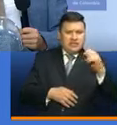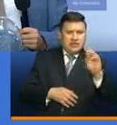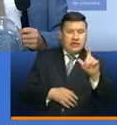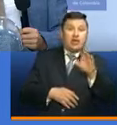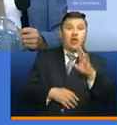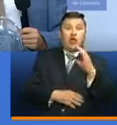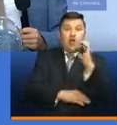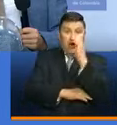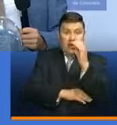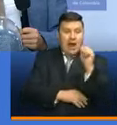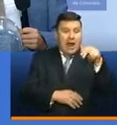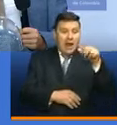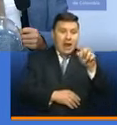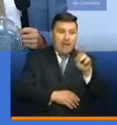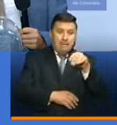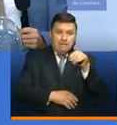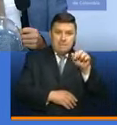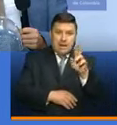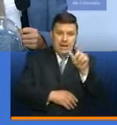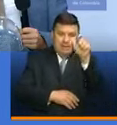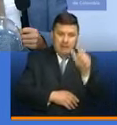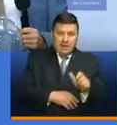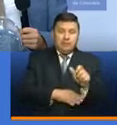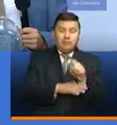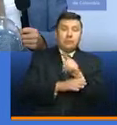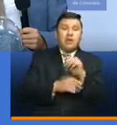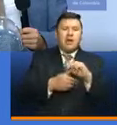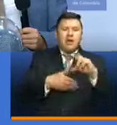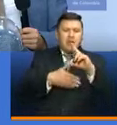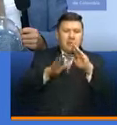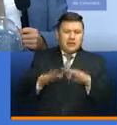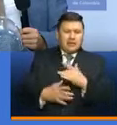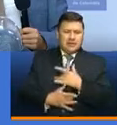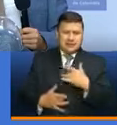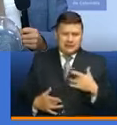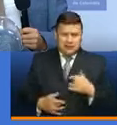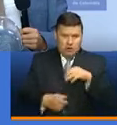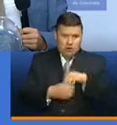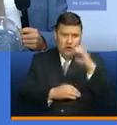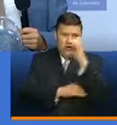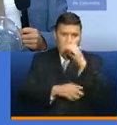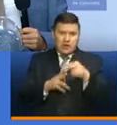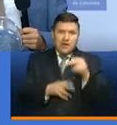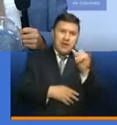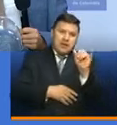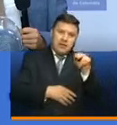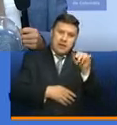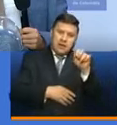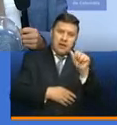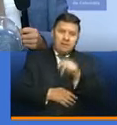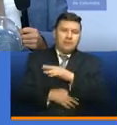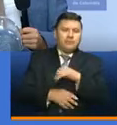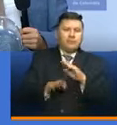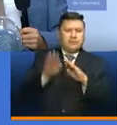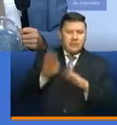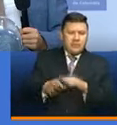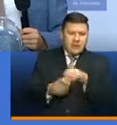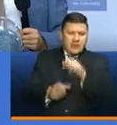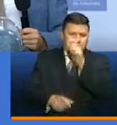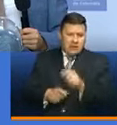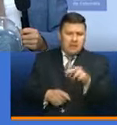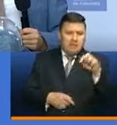Ana María Muñoz, representante de la Organización Panamericana de la Salud en Colombia, Gina Tambini, el representante residente para